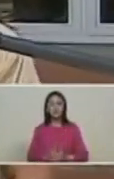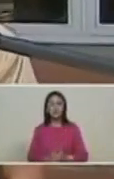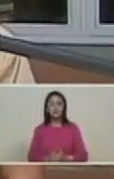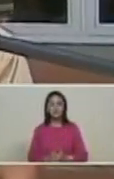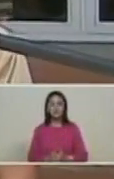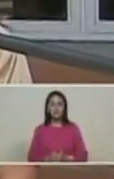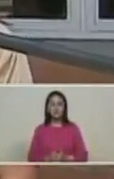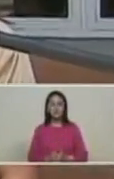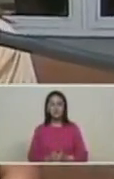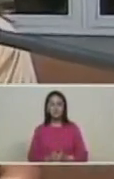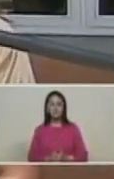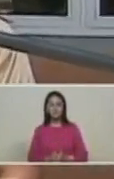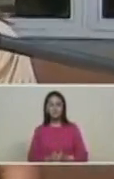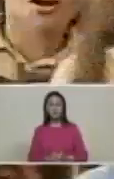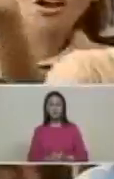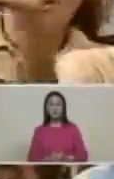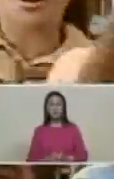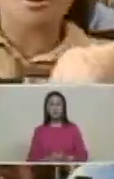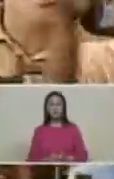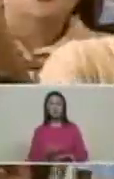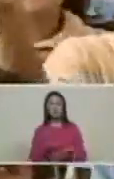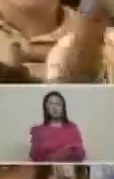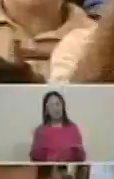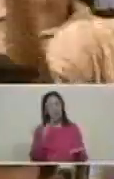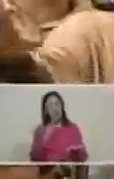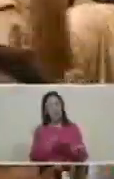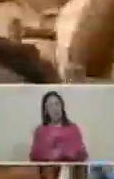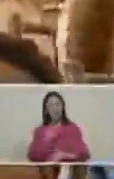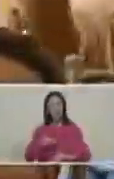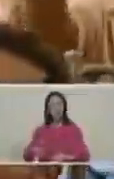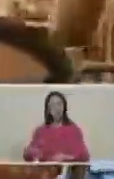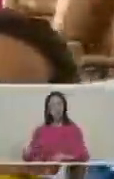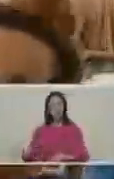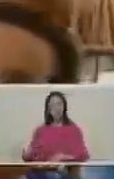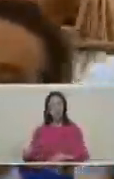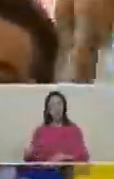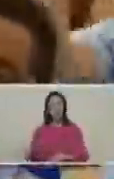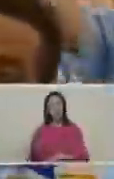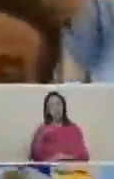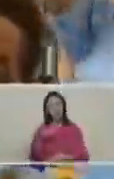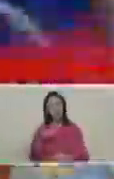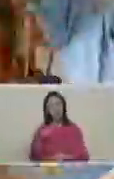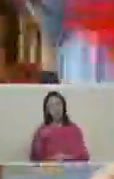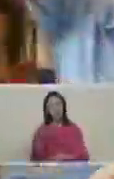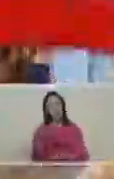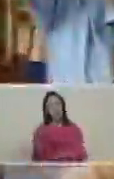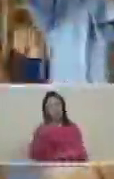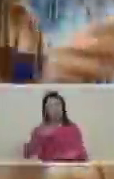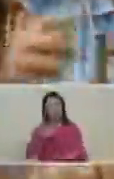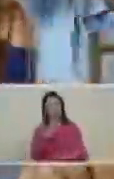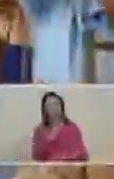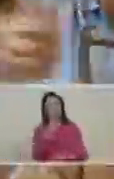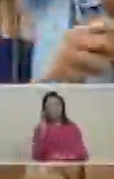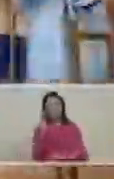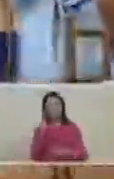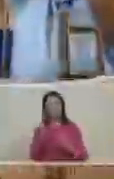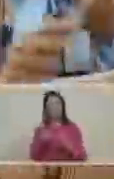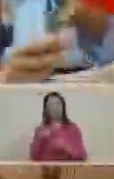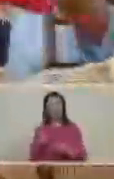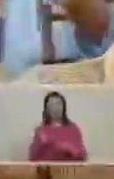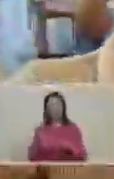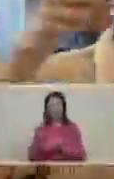Serra. Presidente, queremos darle las gracias, somos unos muchachos comprometidos con la revolución,